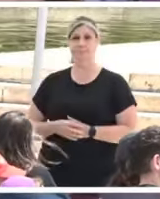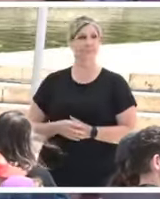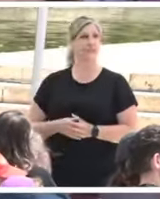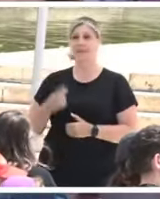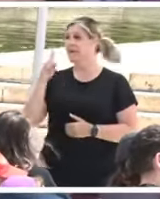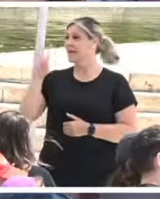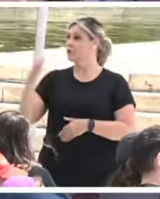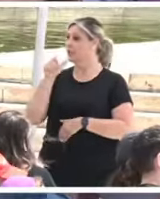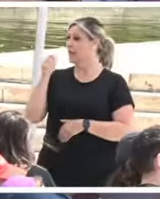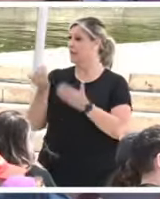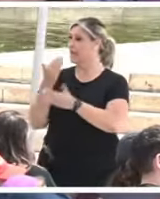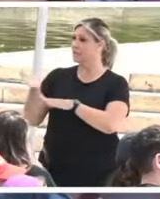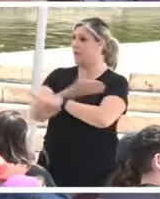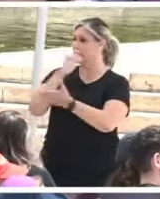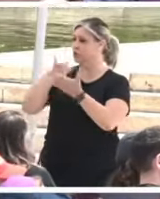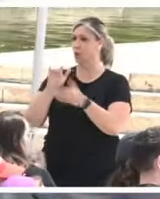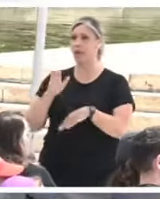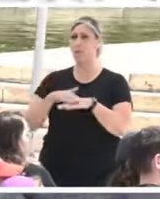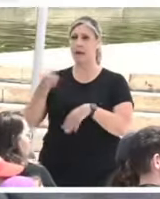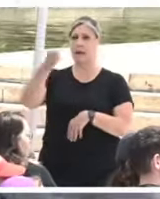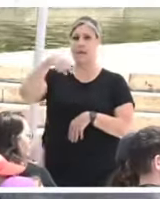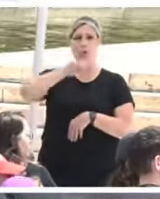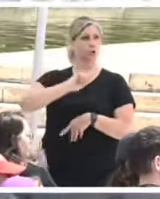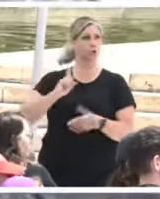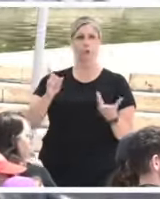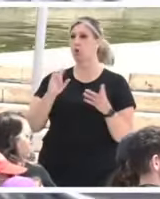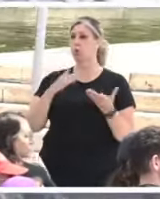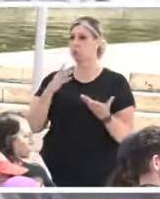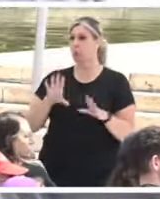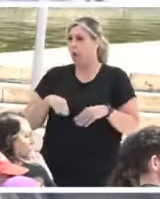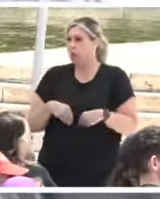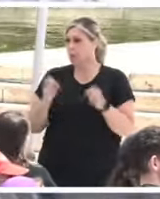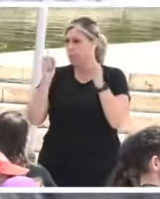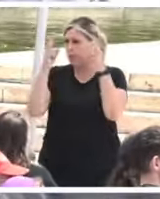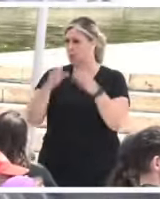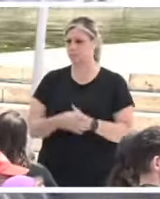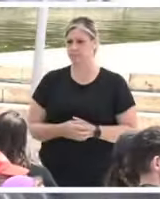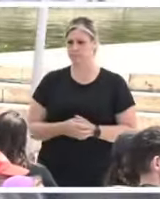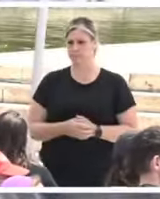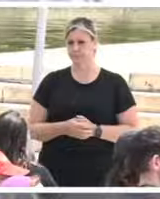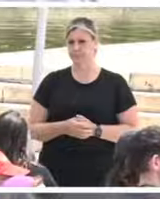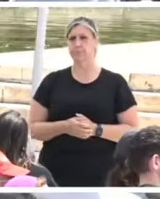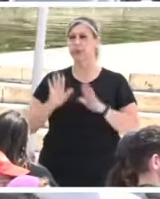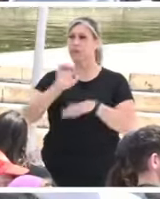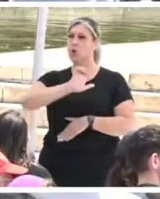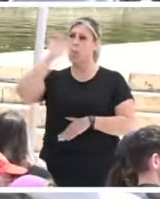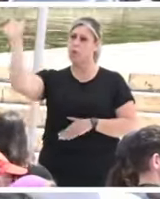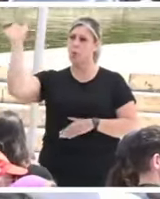14 días antes. Se lo vamos a dar antes para que lo engullan o lo digieran peor. Pero en